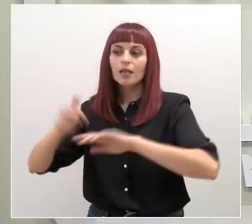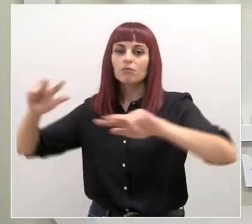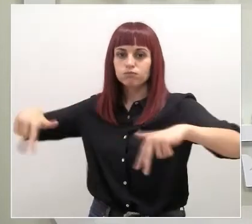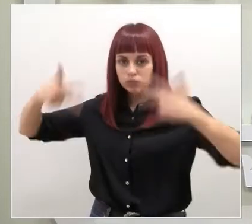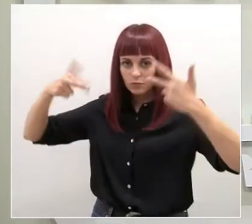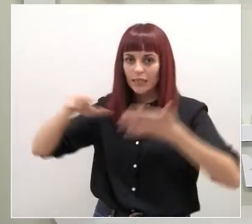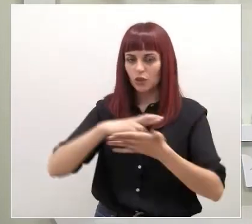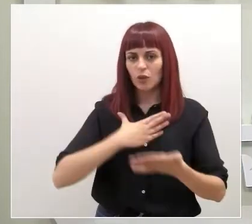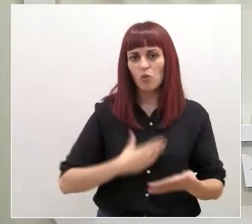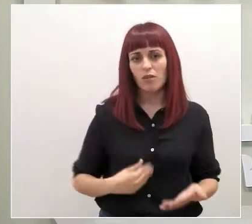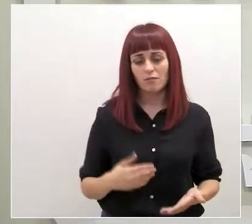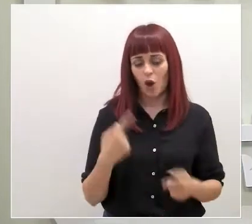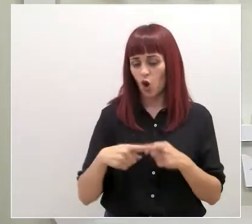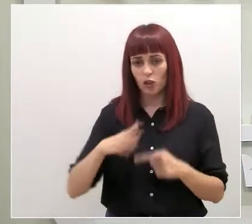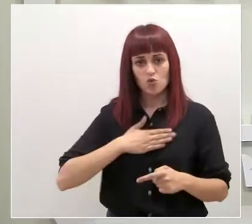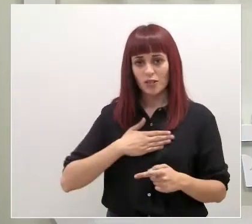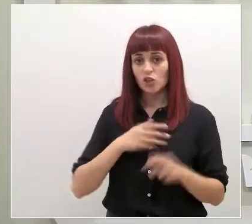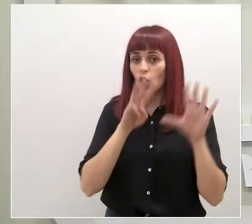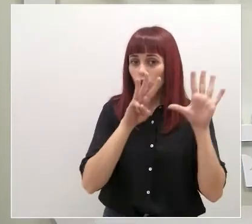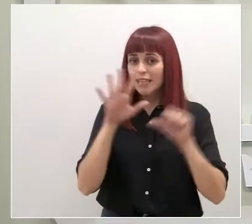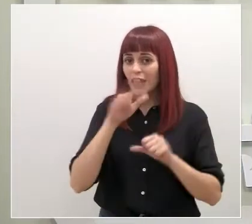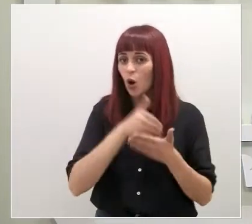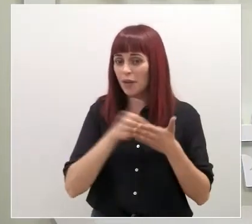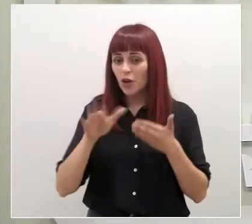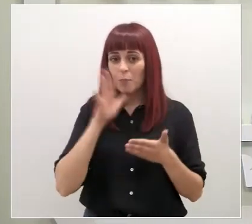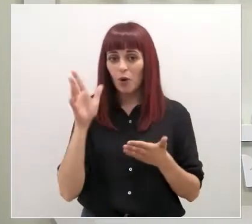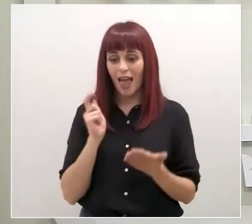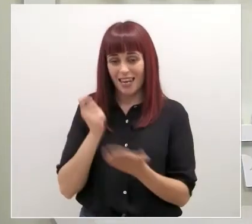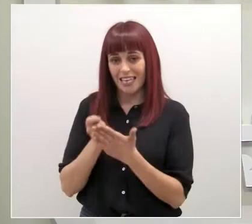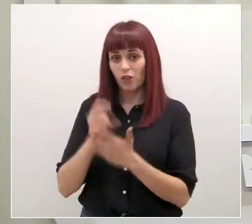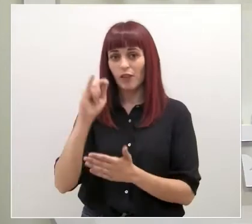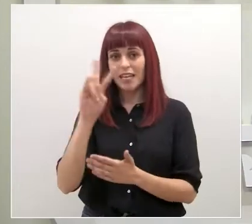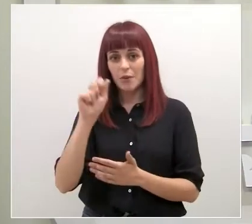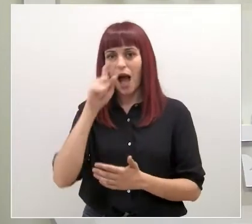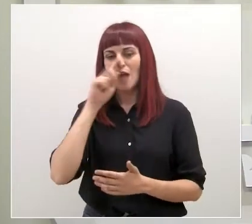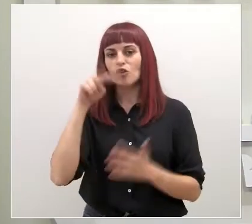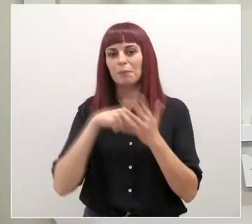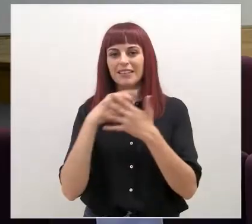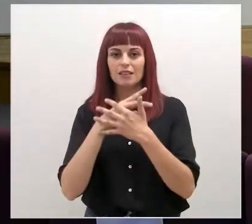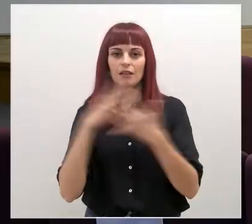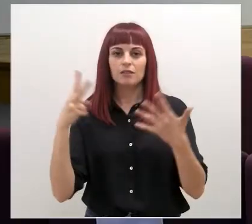región de Murcia lo que le pertenece, que son 85 millones por la liquidación del IVA 2017.